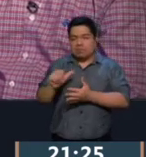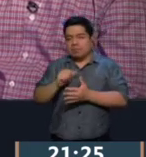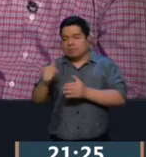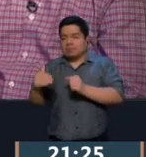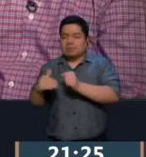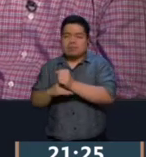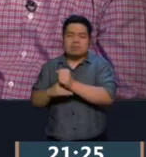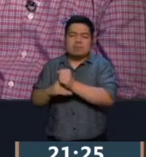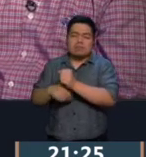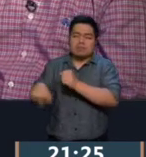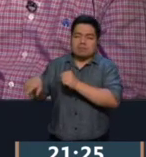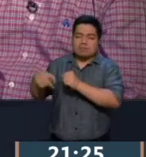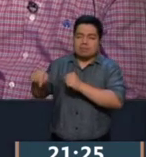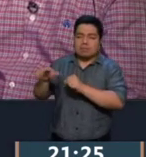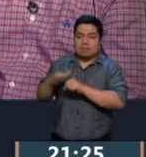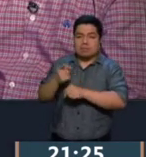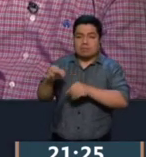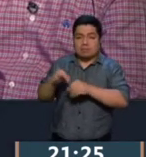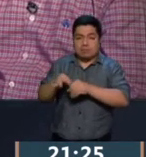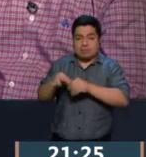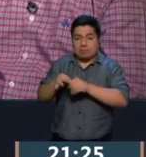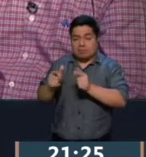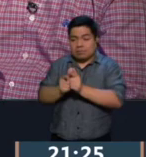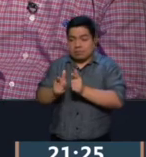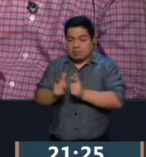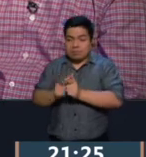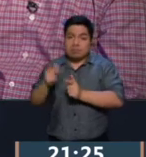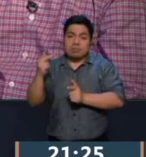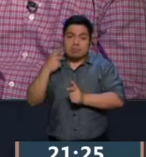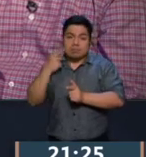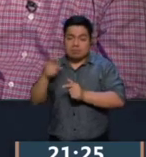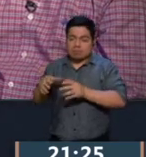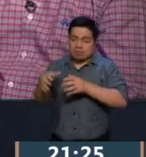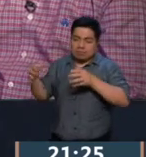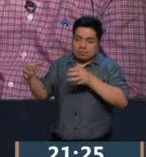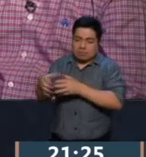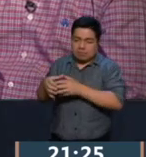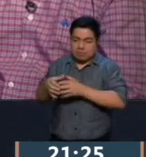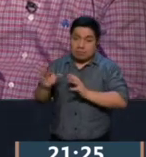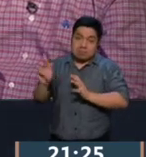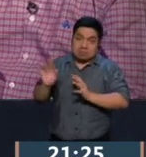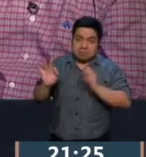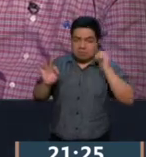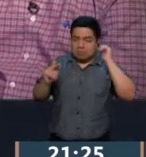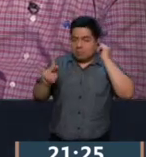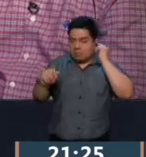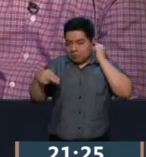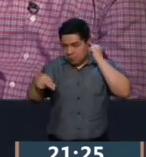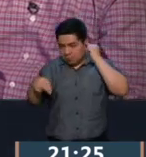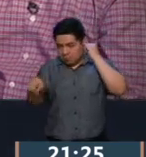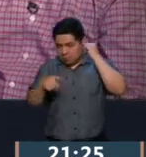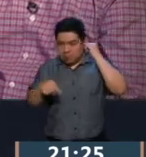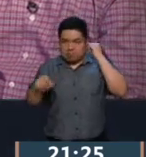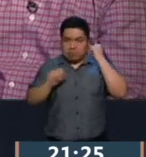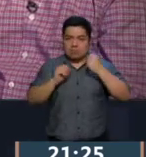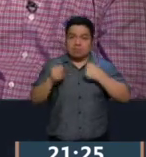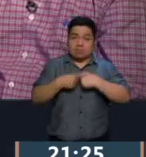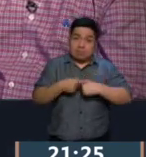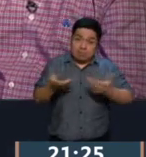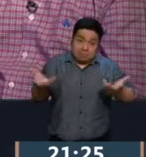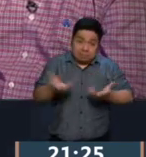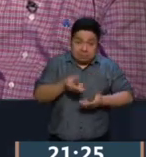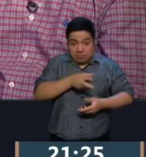periodo electoral los partidos políticos, sobre todo el de oposición, quizás haciendo referencia al PAN, fuéramos capaces de hacer algo